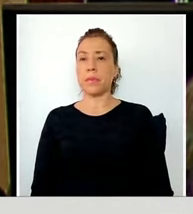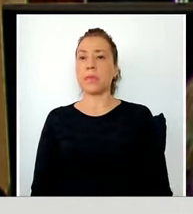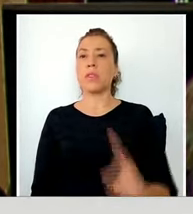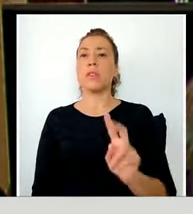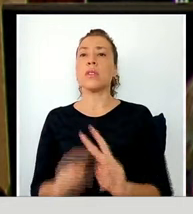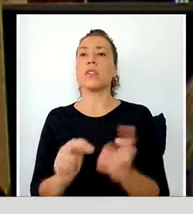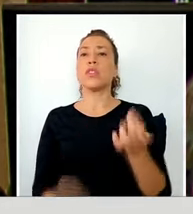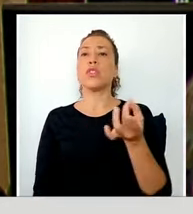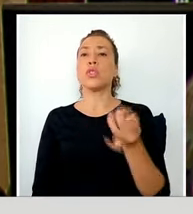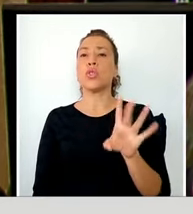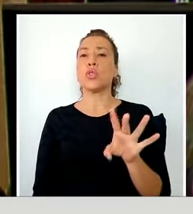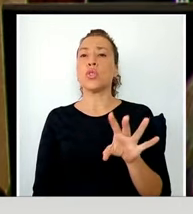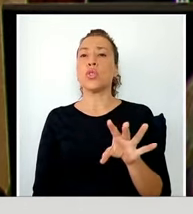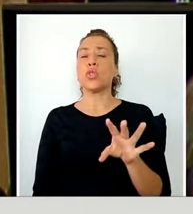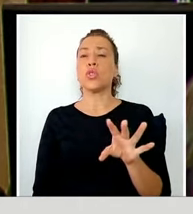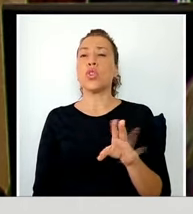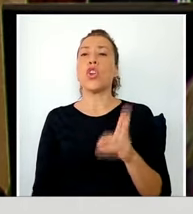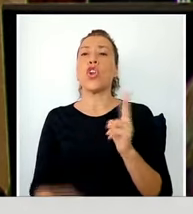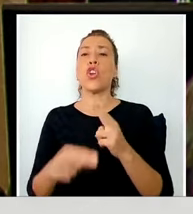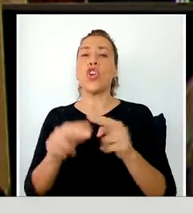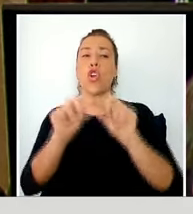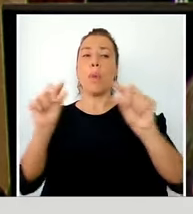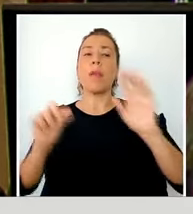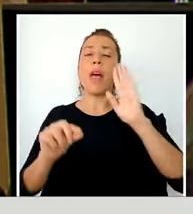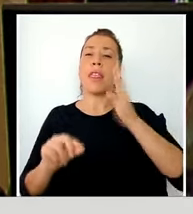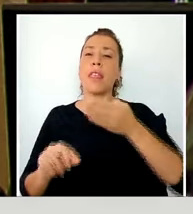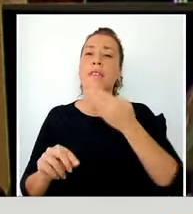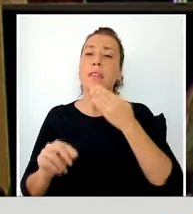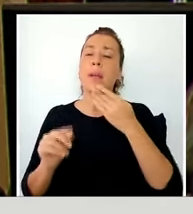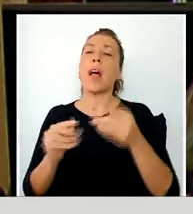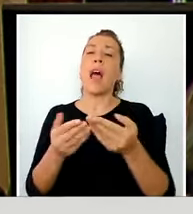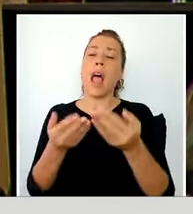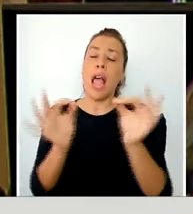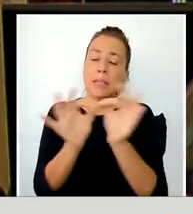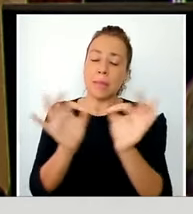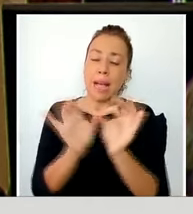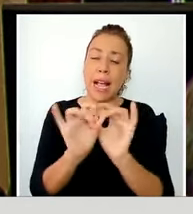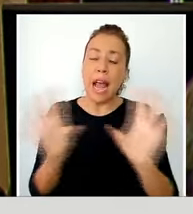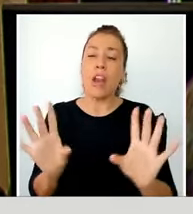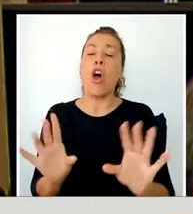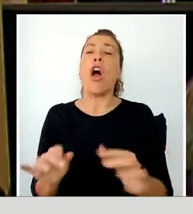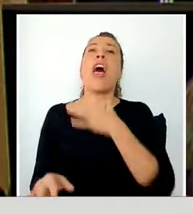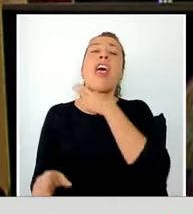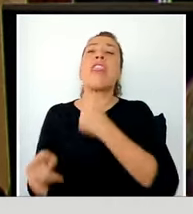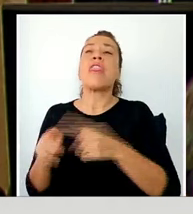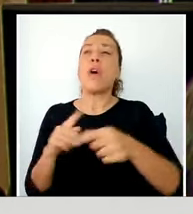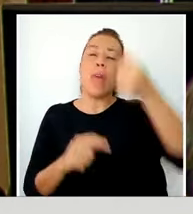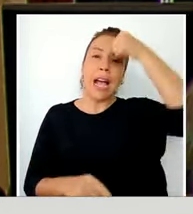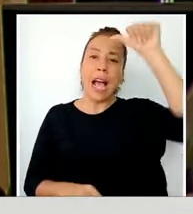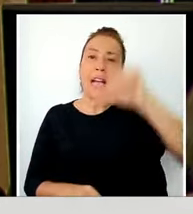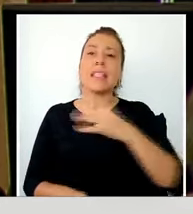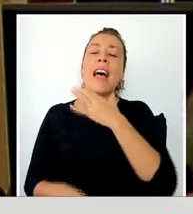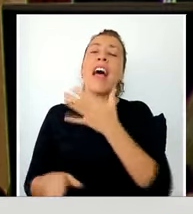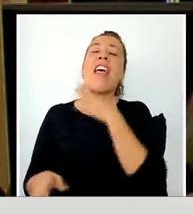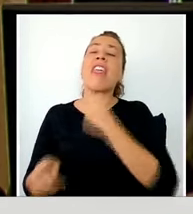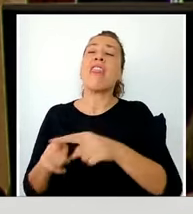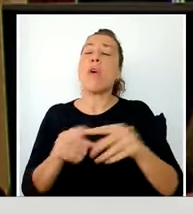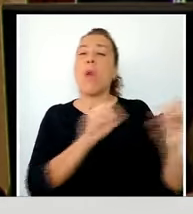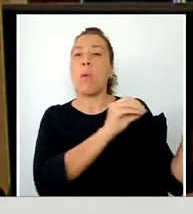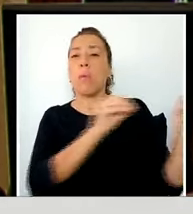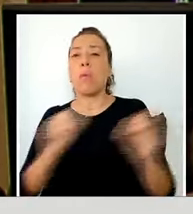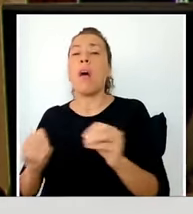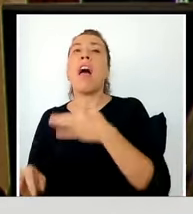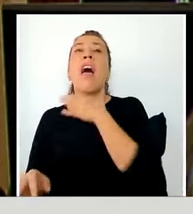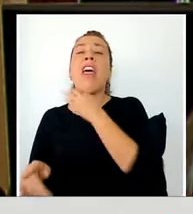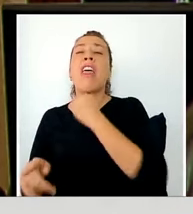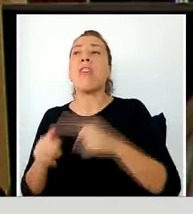el titular sino que hay que descomponerlas en deudas castigadas deudas de arrastre deudas verificadas deudas que han pasado por la